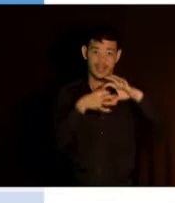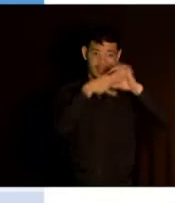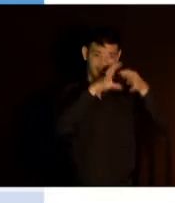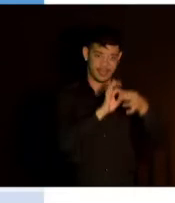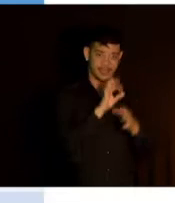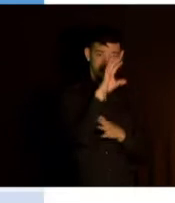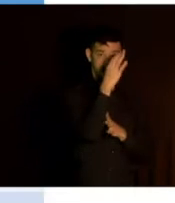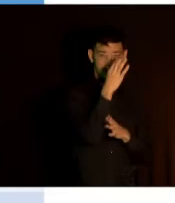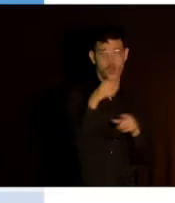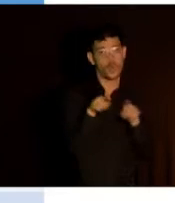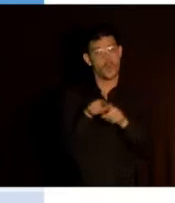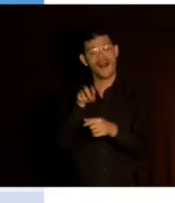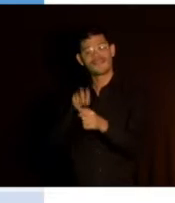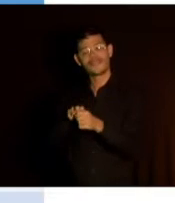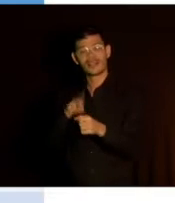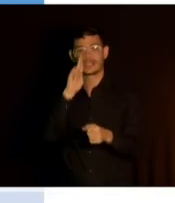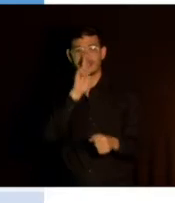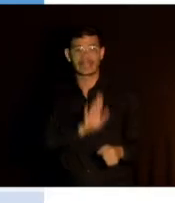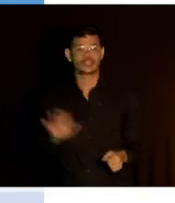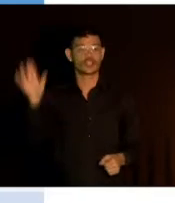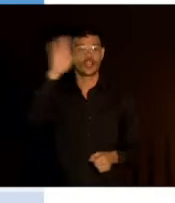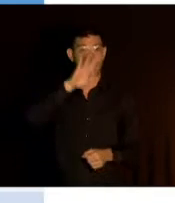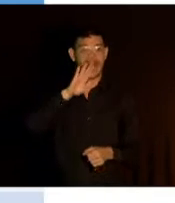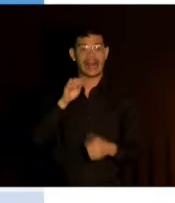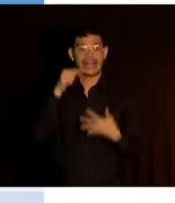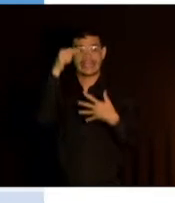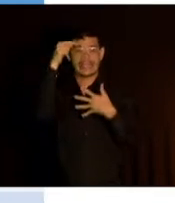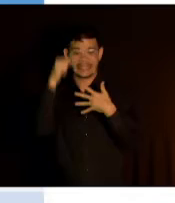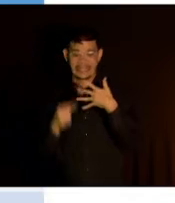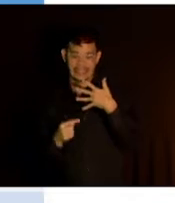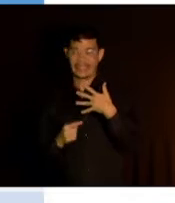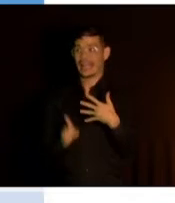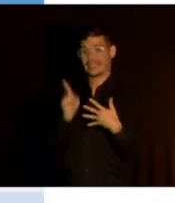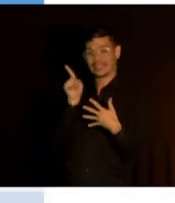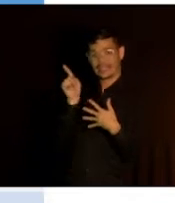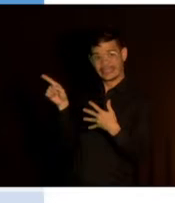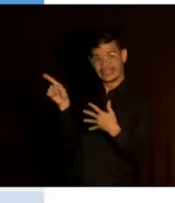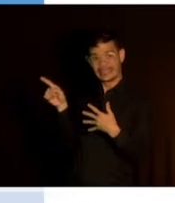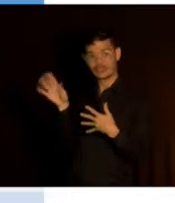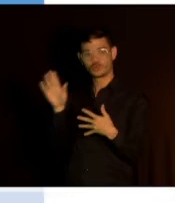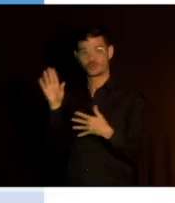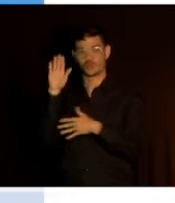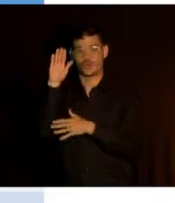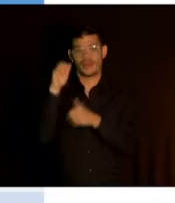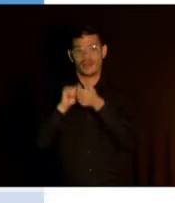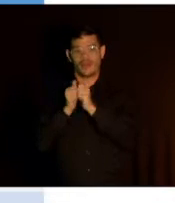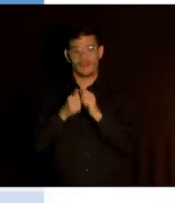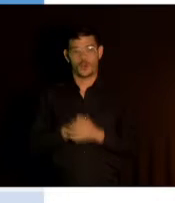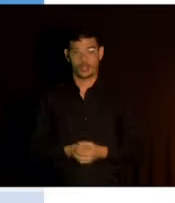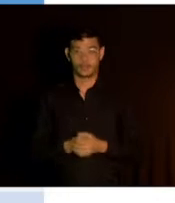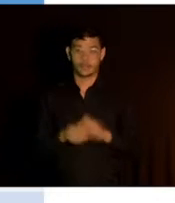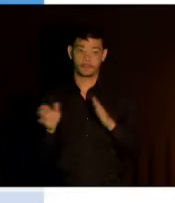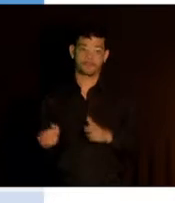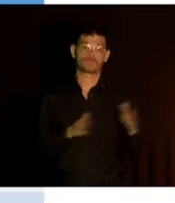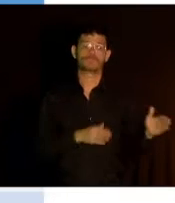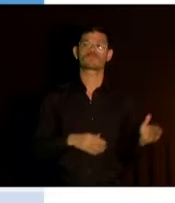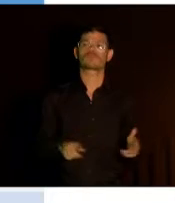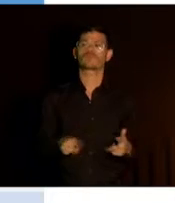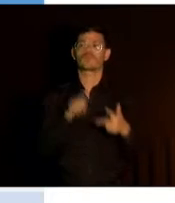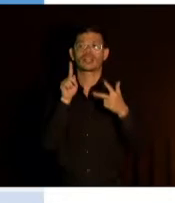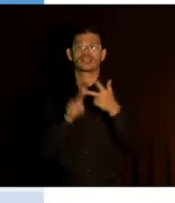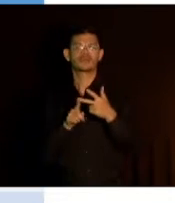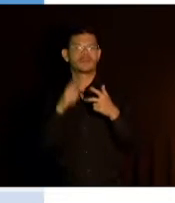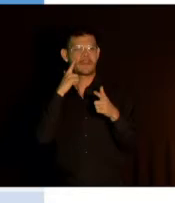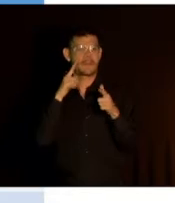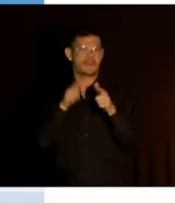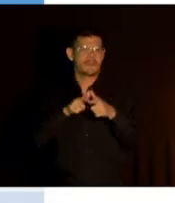de estos 5 deportes. Bien, el segundo tipo de deporte, que es donde está la mayor duda de la gente,